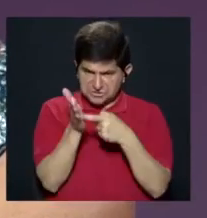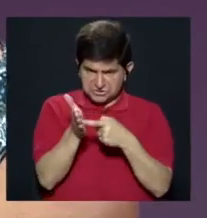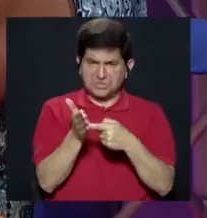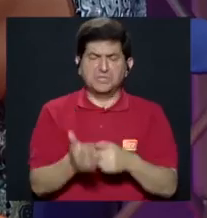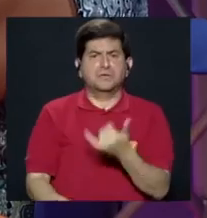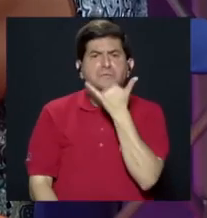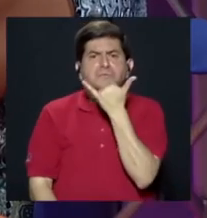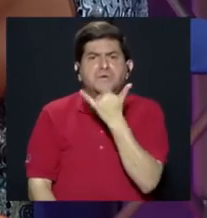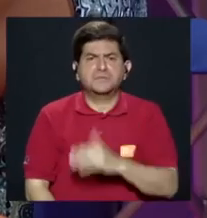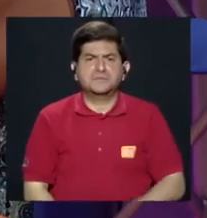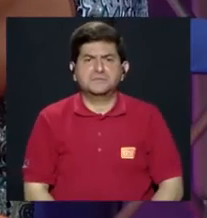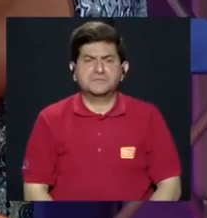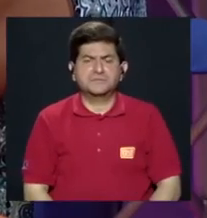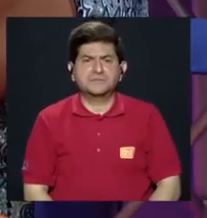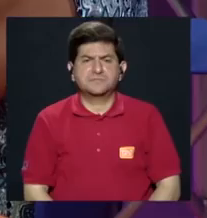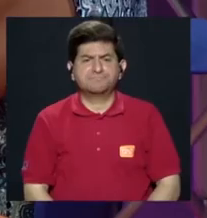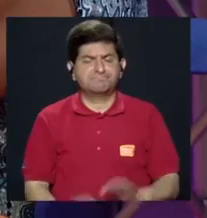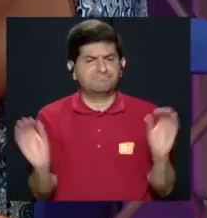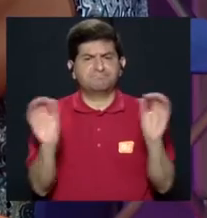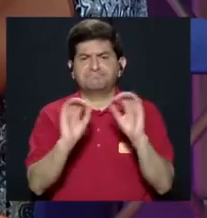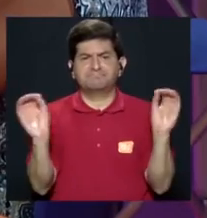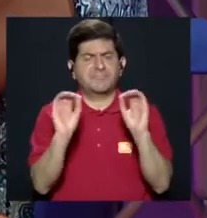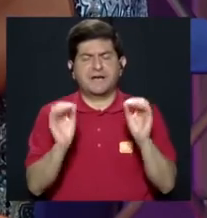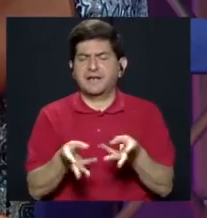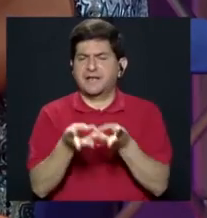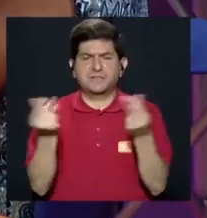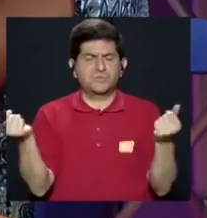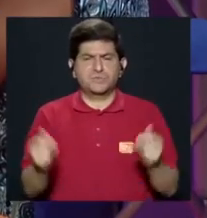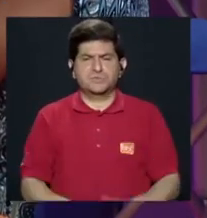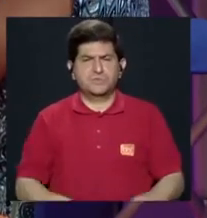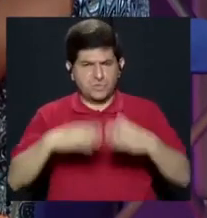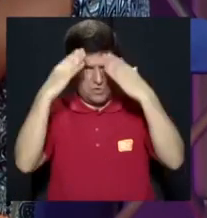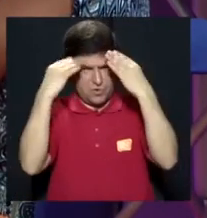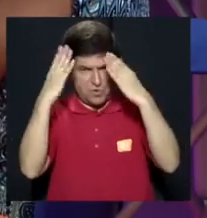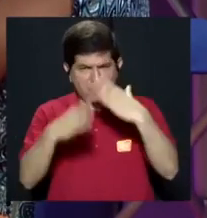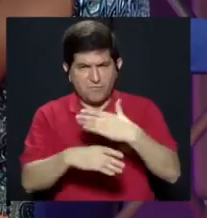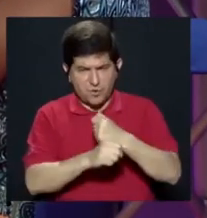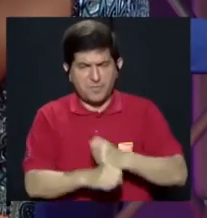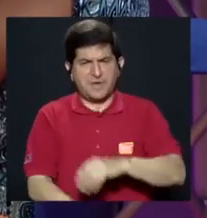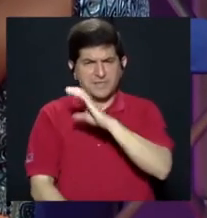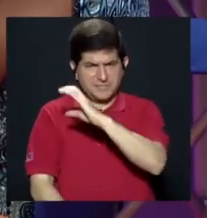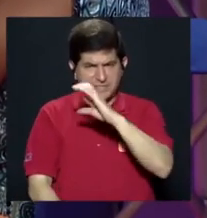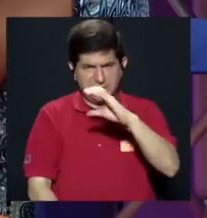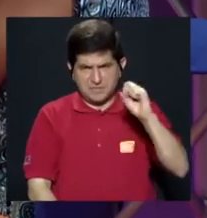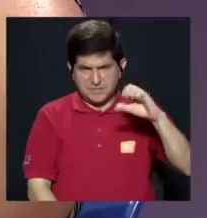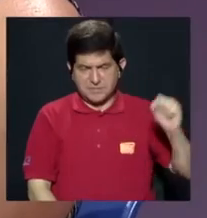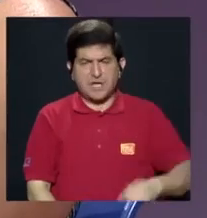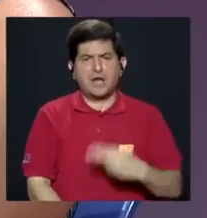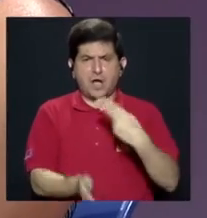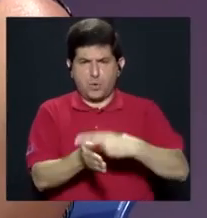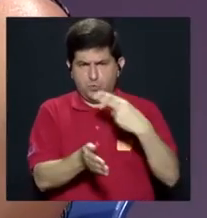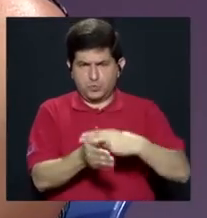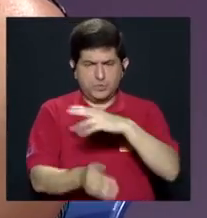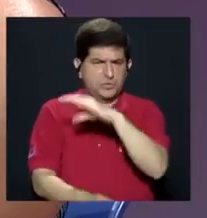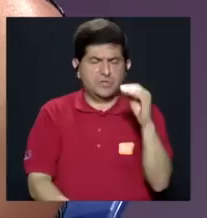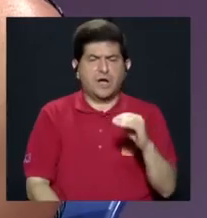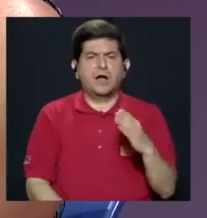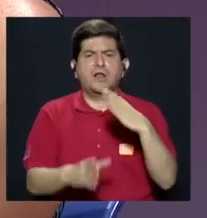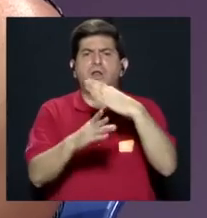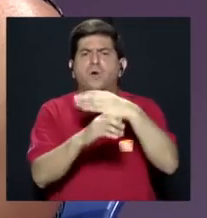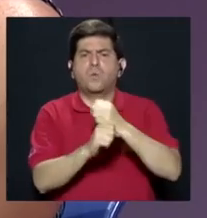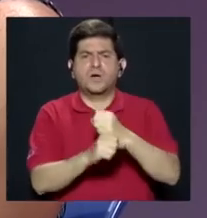ver qué pasa, no nos dan solución. ¿Esos informes los tiene que hacer la caja, el hospital, o son informes que